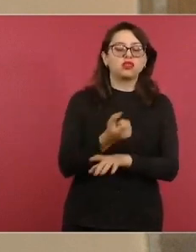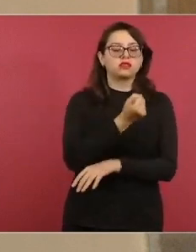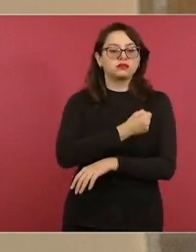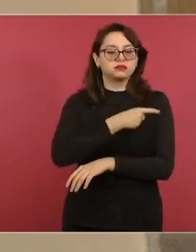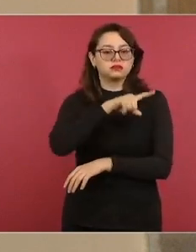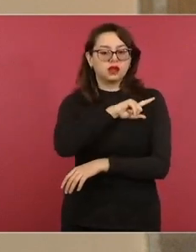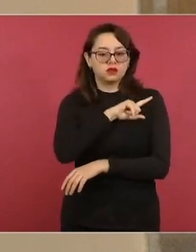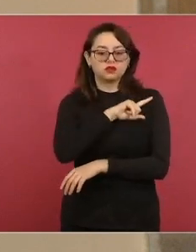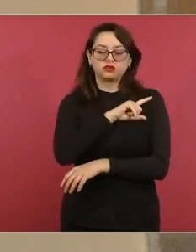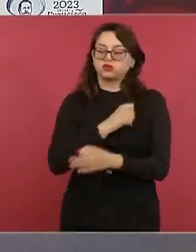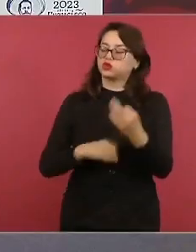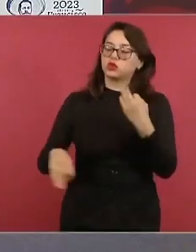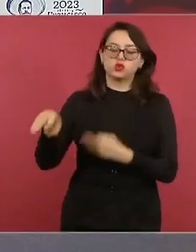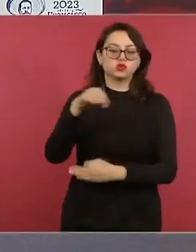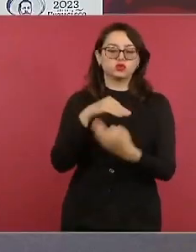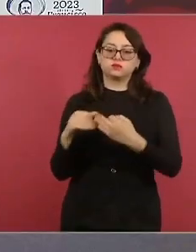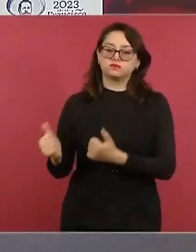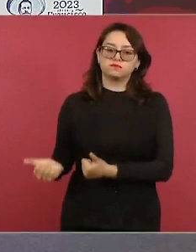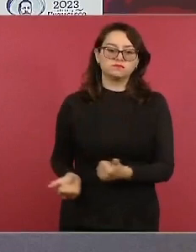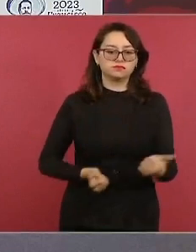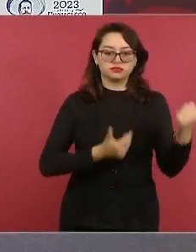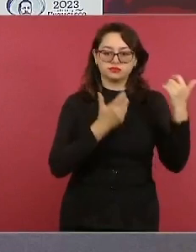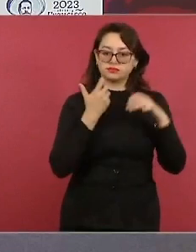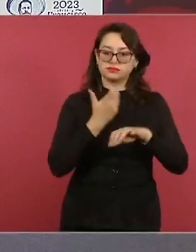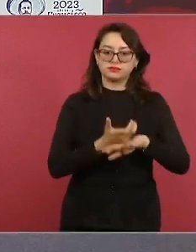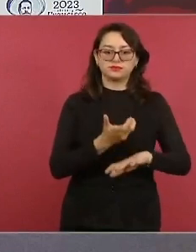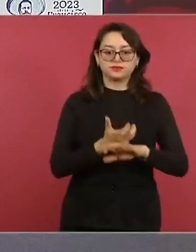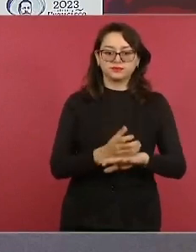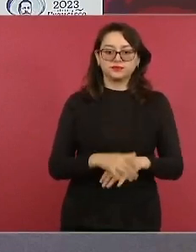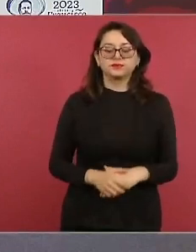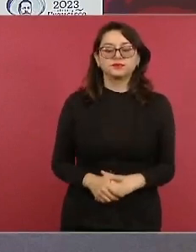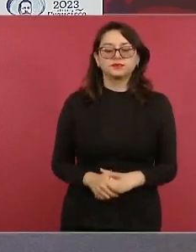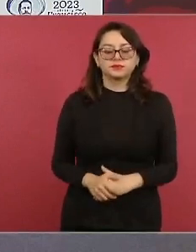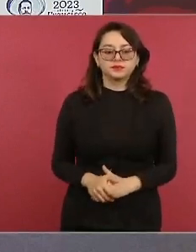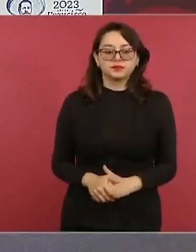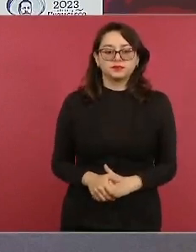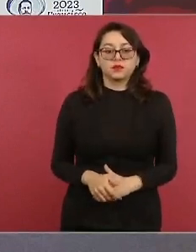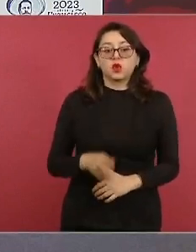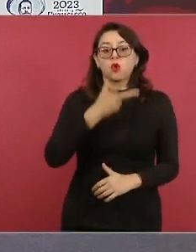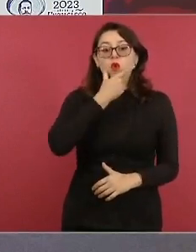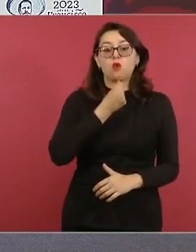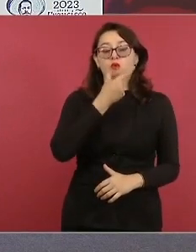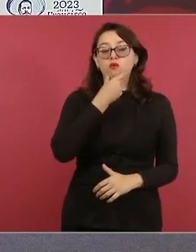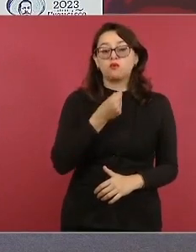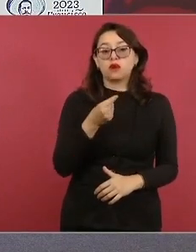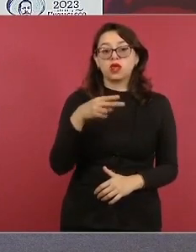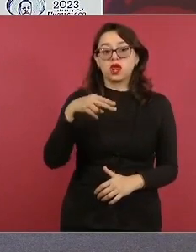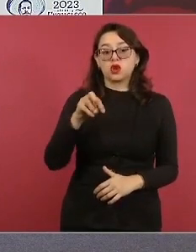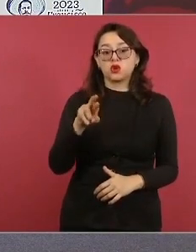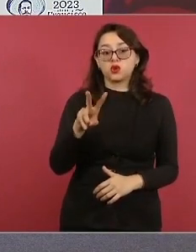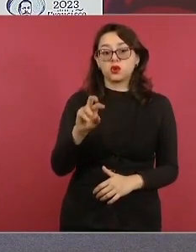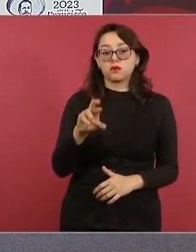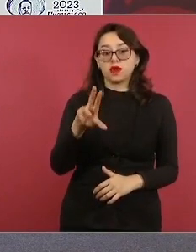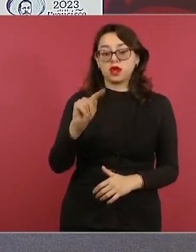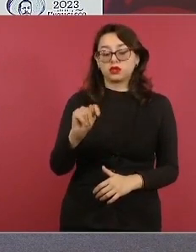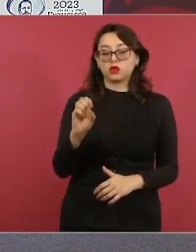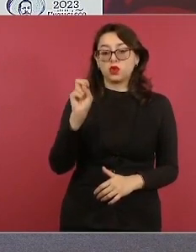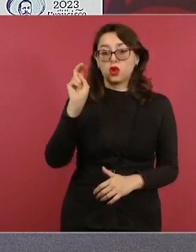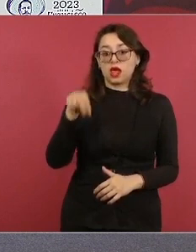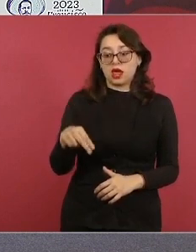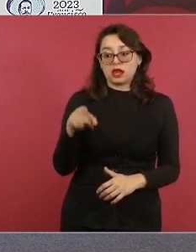tenemos una detención relevante Norberto n fue detenido por la fiscalía general de la república